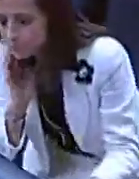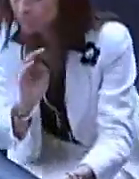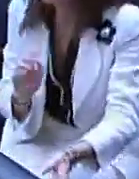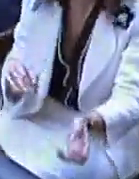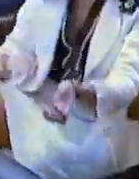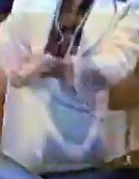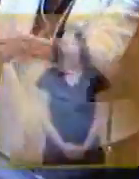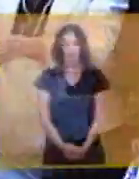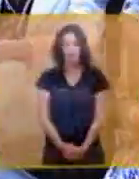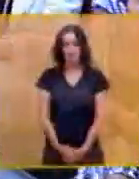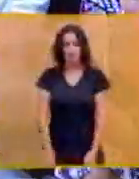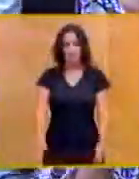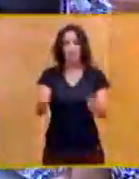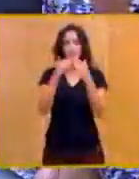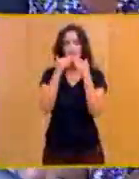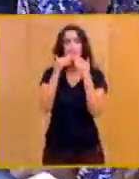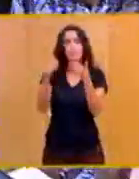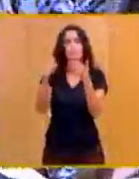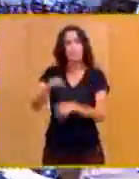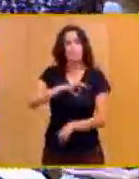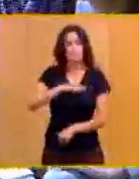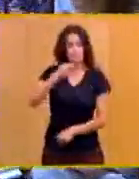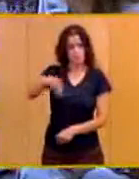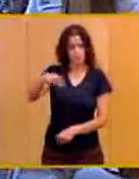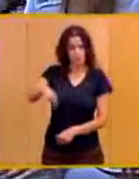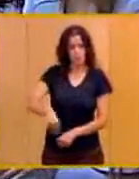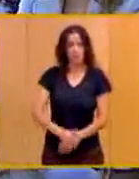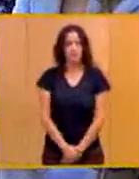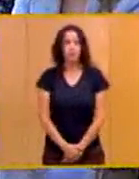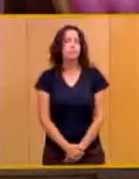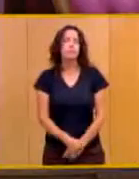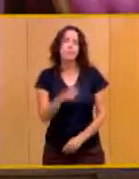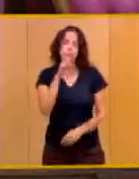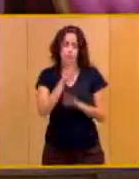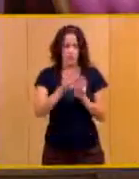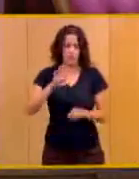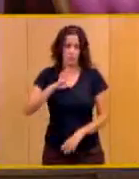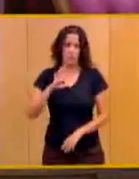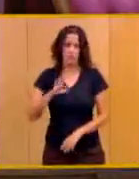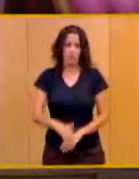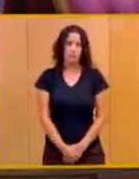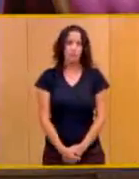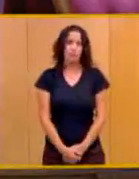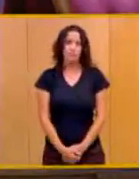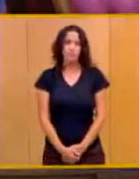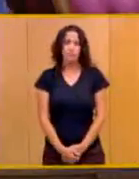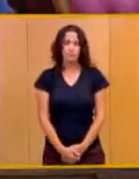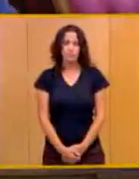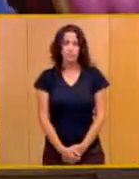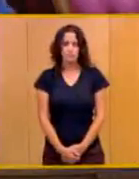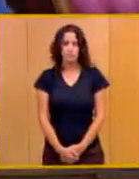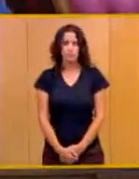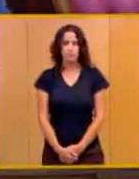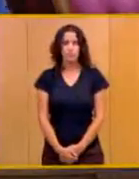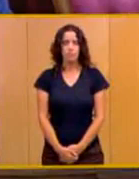Muchas gracias, señor presidente. Bueno, pues este ha sido el primer episodio del cara a cara